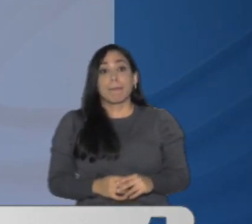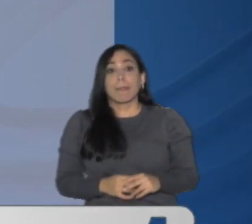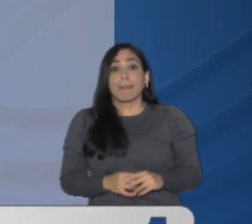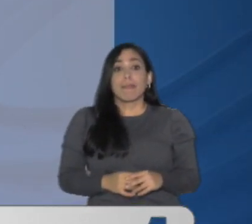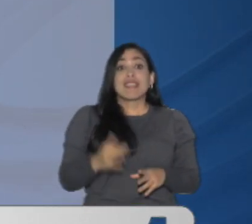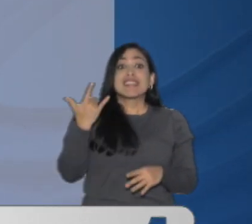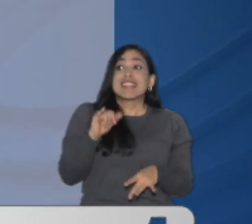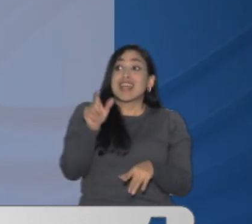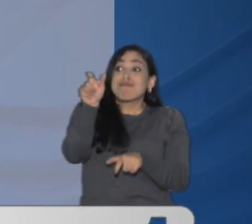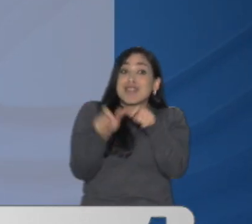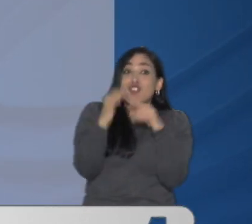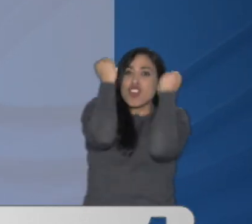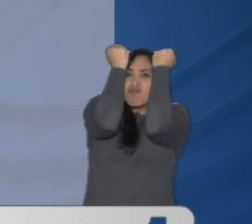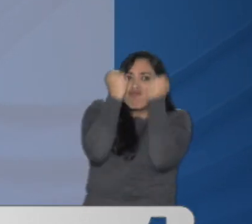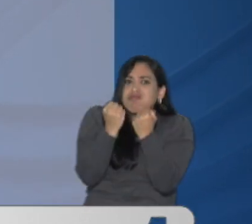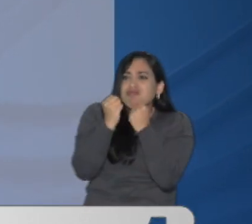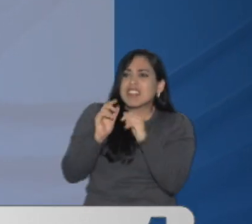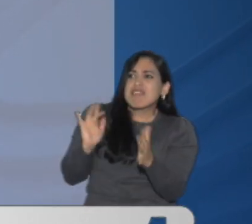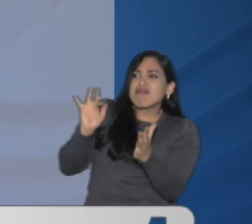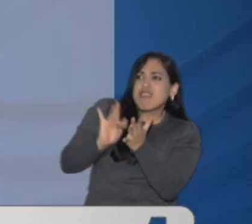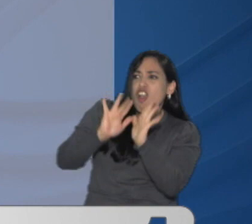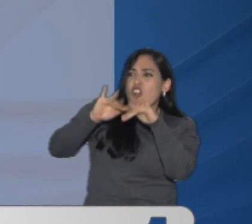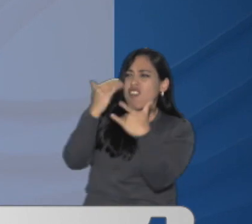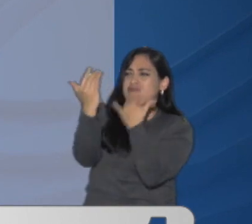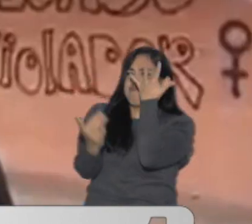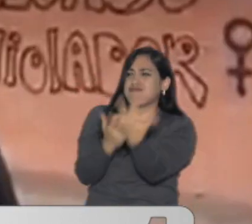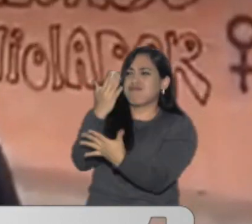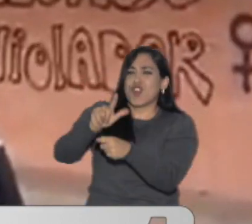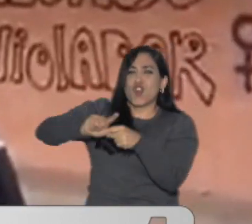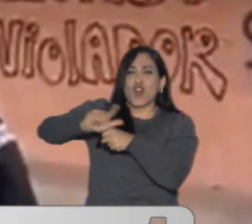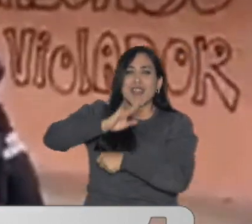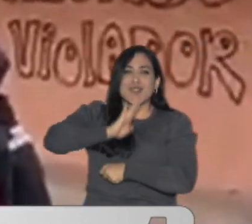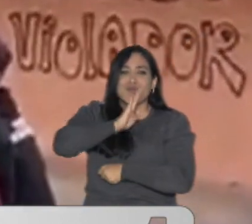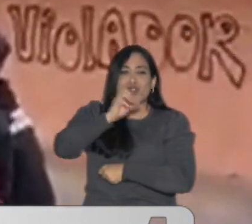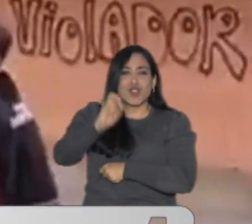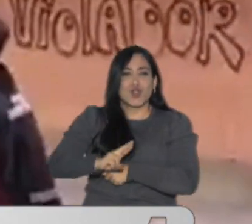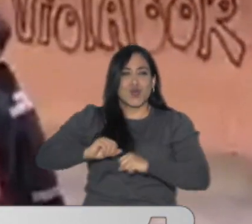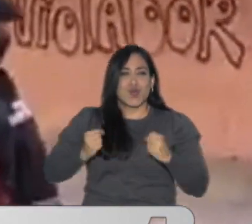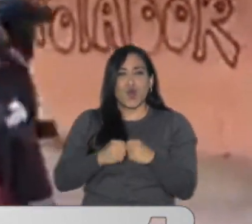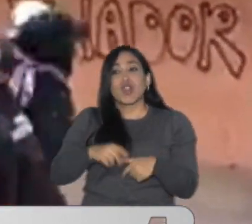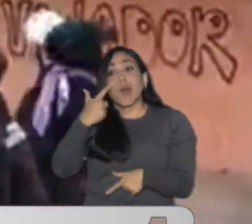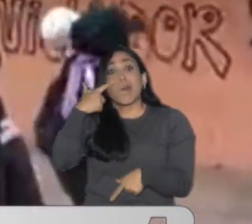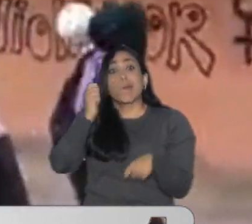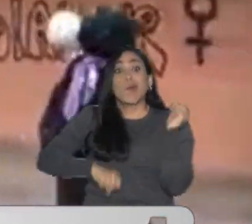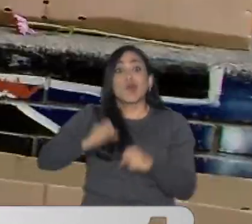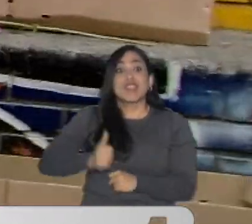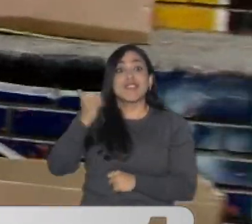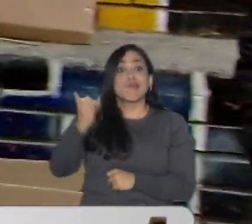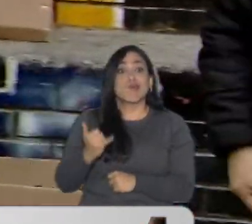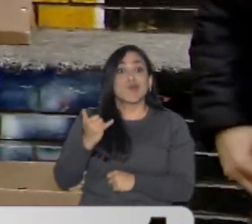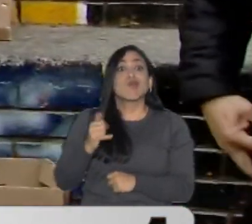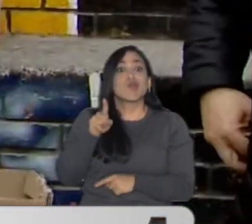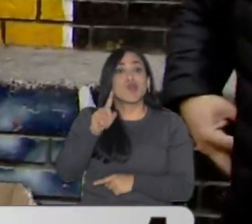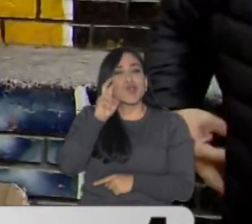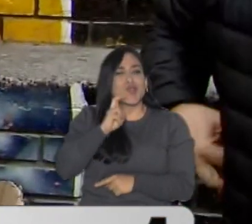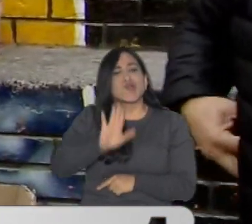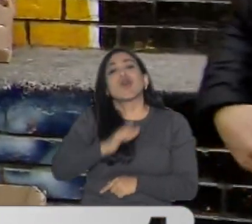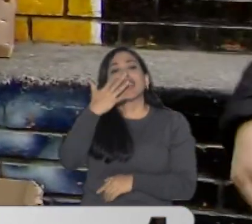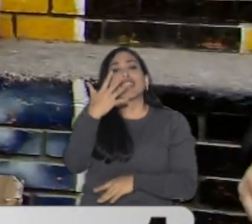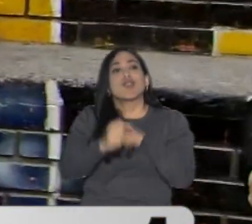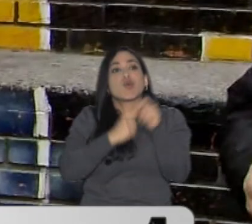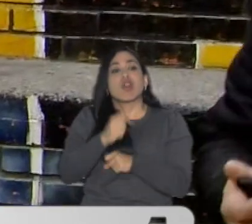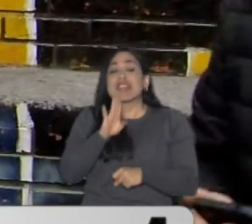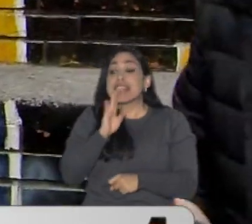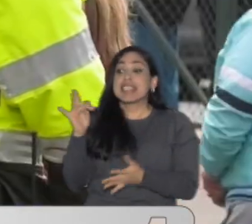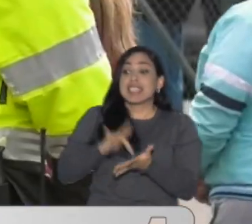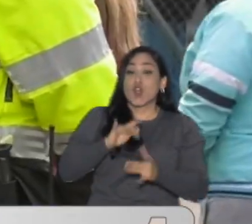que encapuchados intentaran quemar el colegio Nuevo Chile en la localidad de Bosa por un presunto caso de abuso sexual, hoy se dieron cita en este plantel